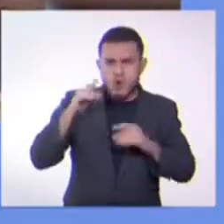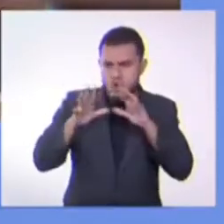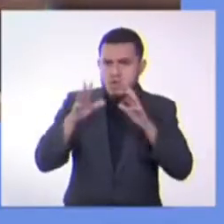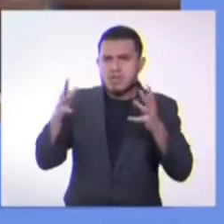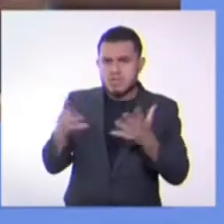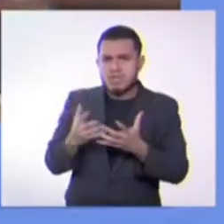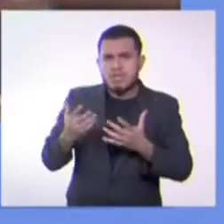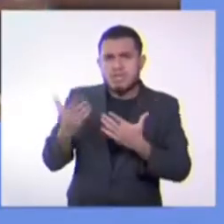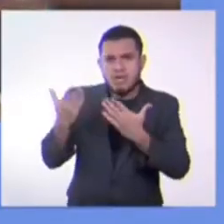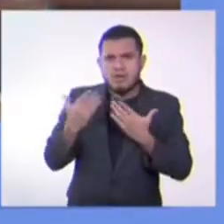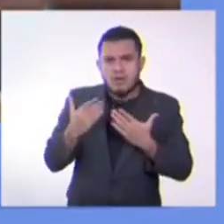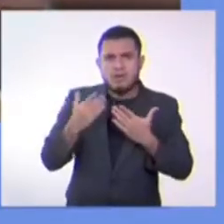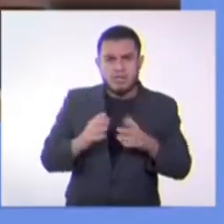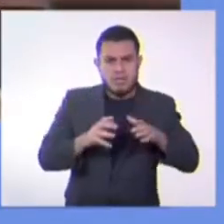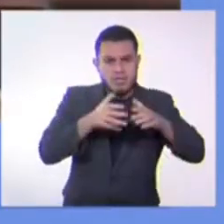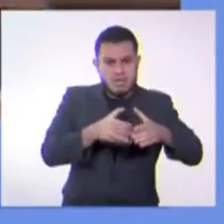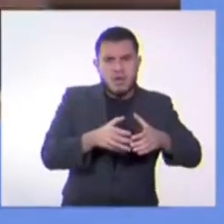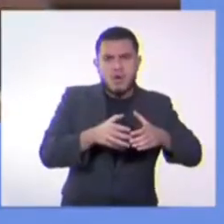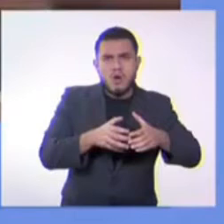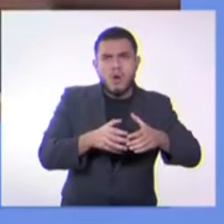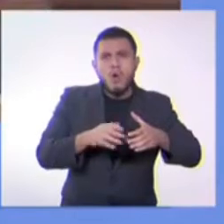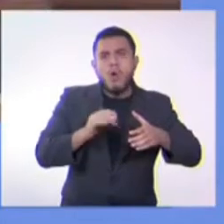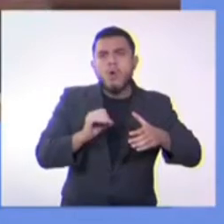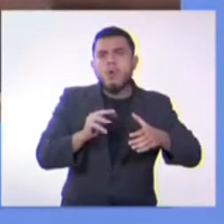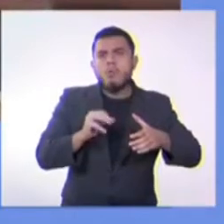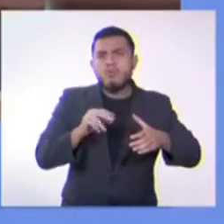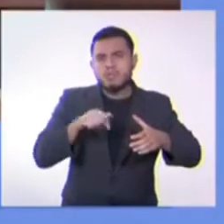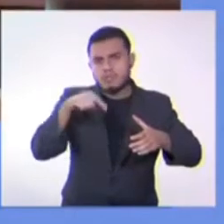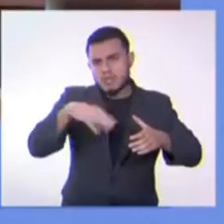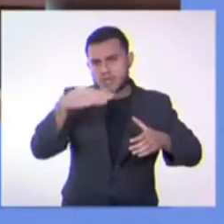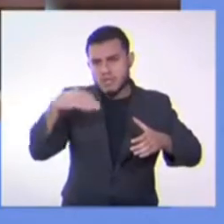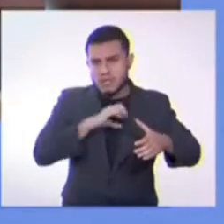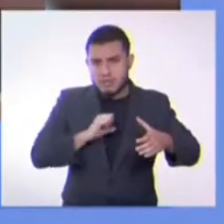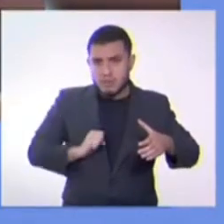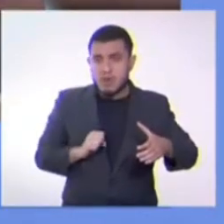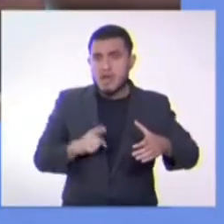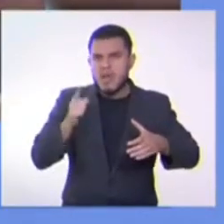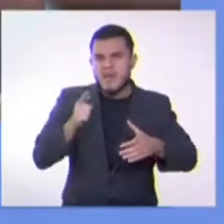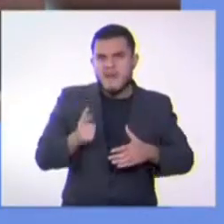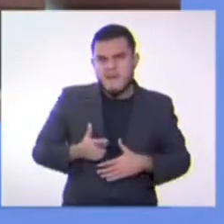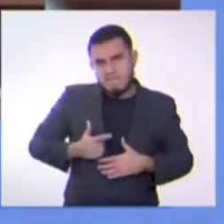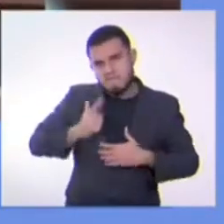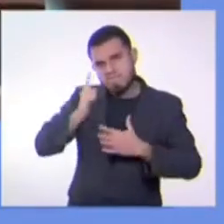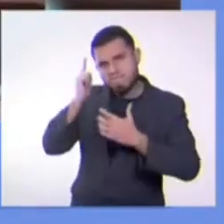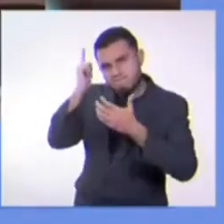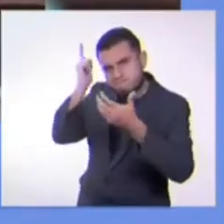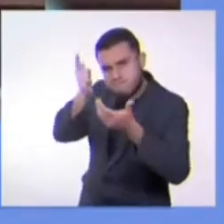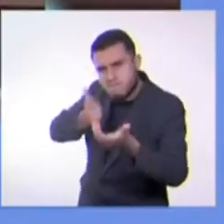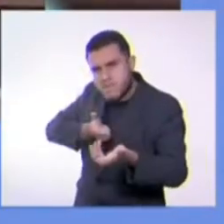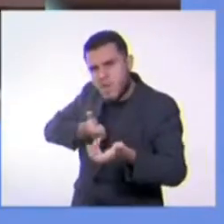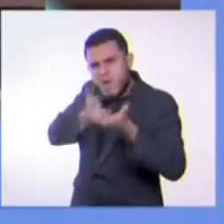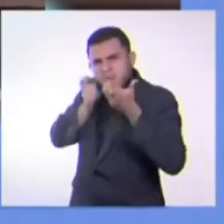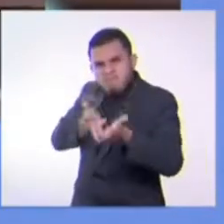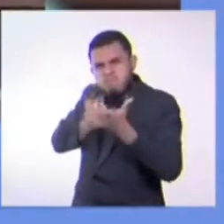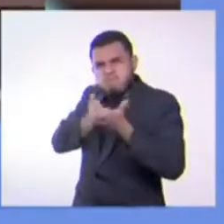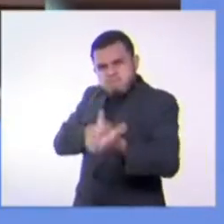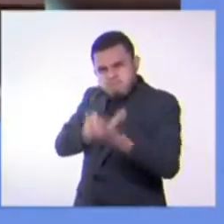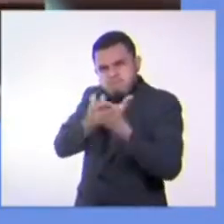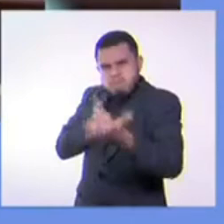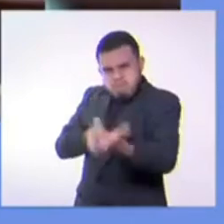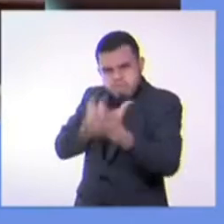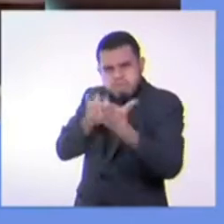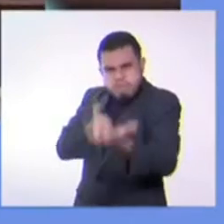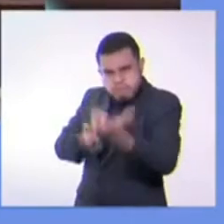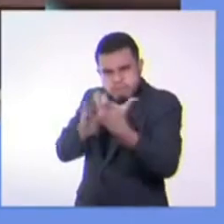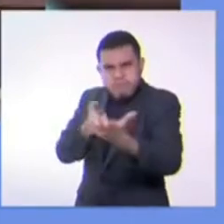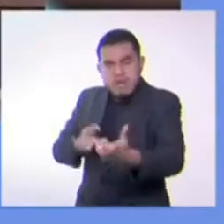y del Partido Comunista en El Salvador. Él fue fusilado el 1 de febrero de